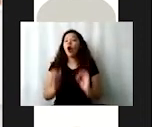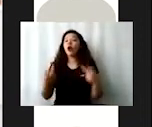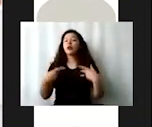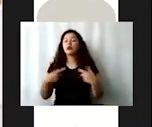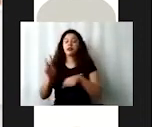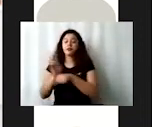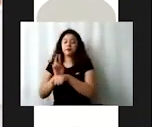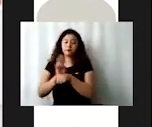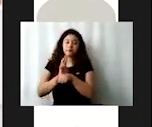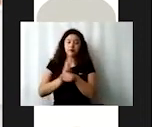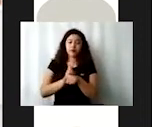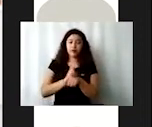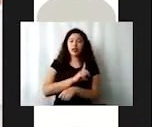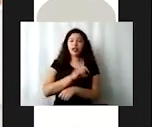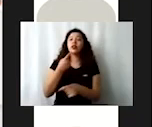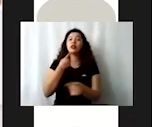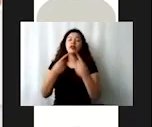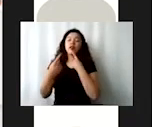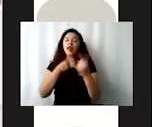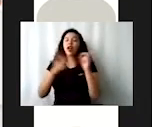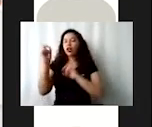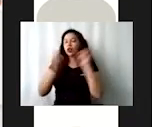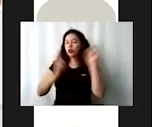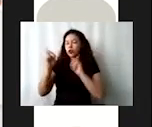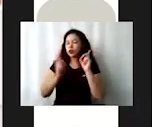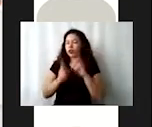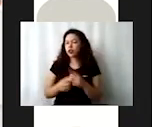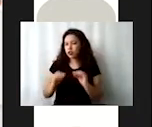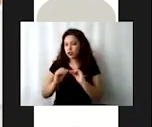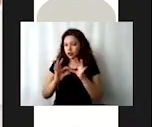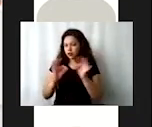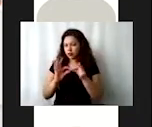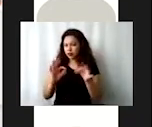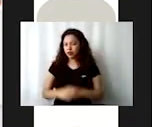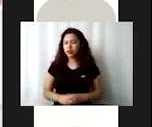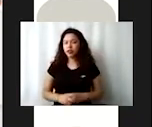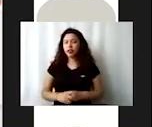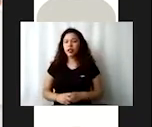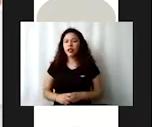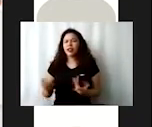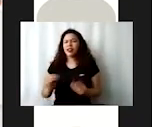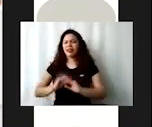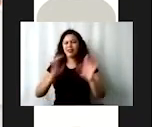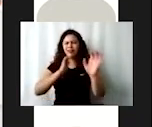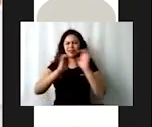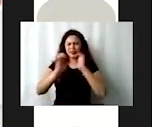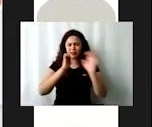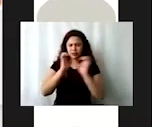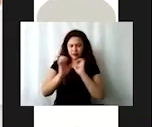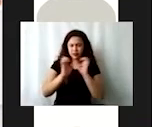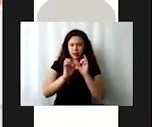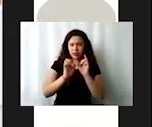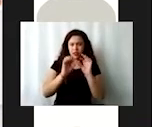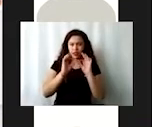después para dialogar y aclarar dudas. ¿Qué quiere decir esto? Por supuesto que la entrevista puede ser también estructurada